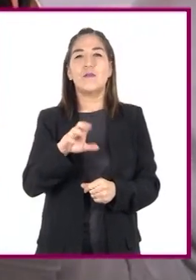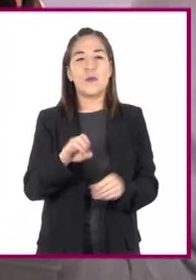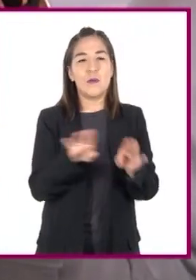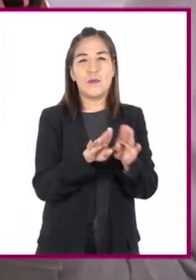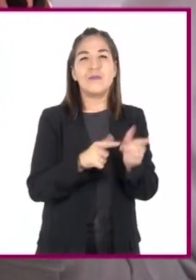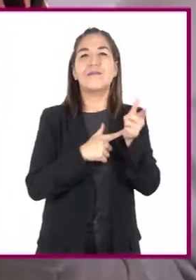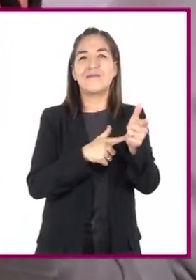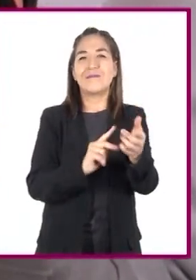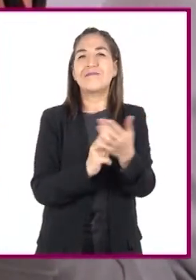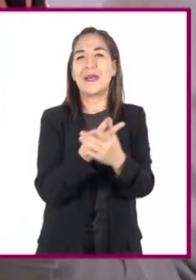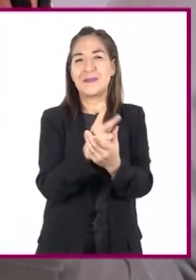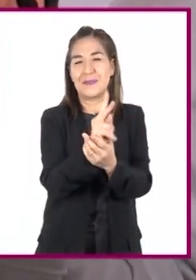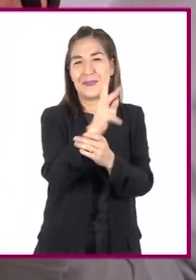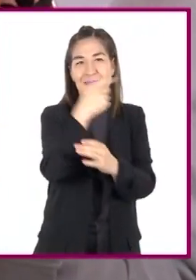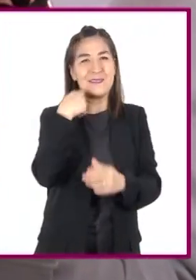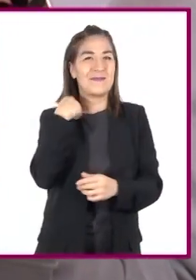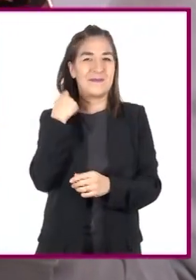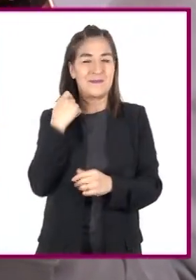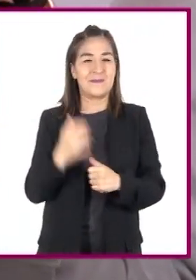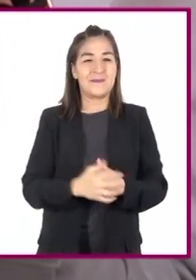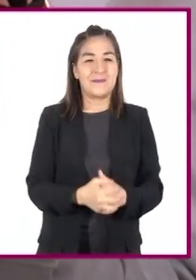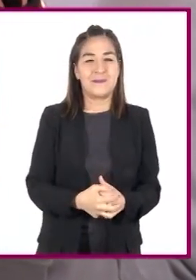del cabello.